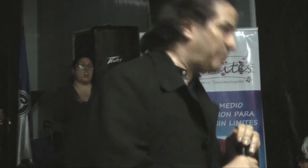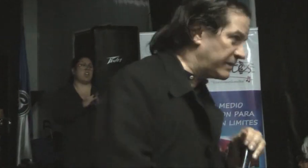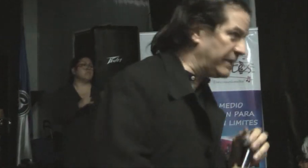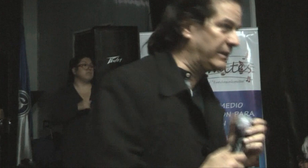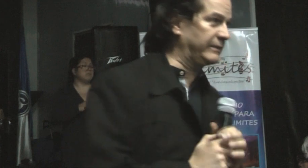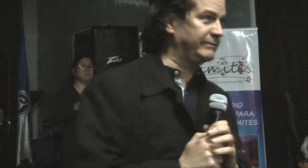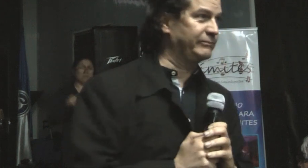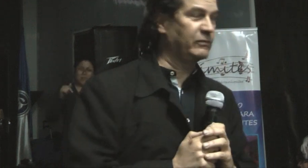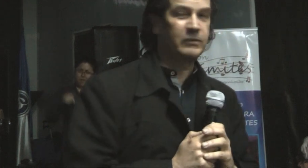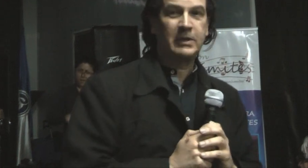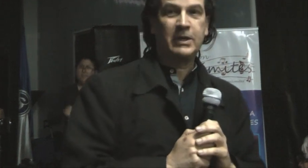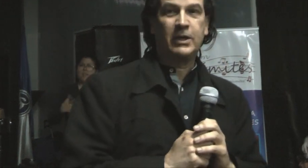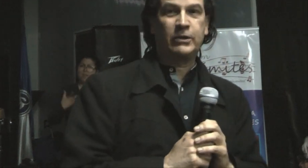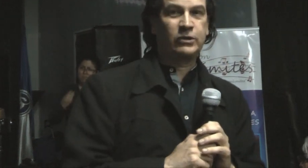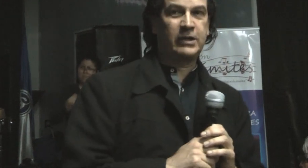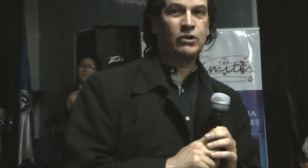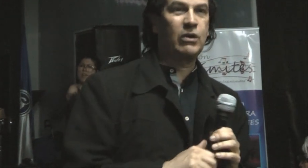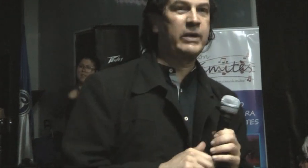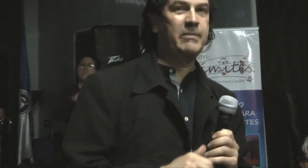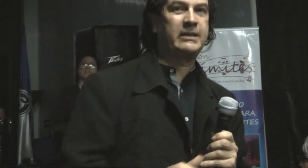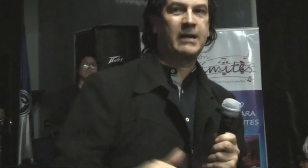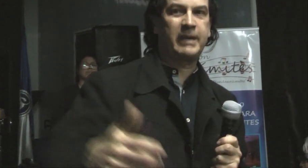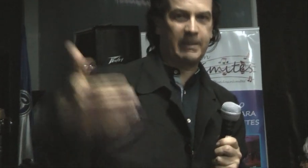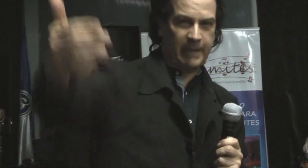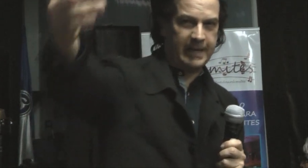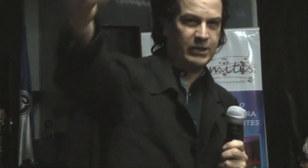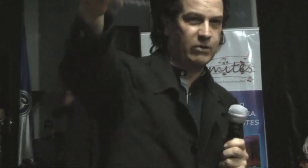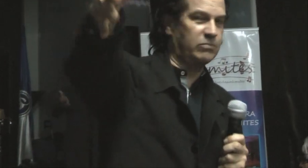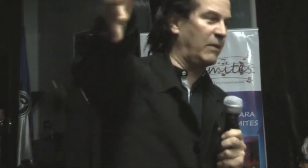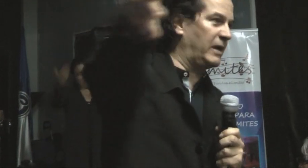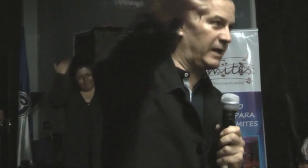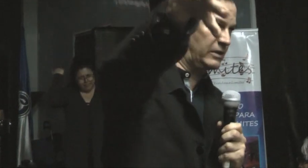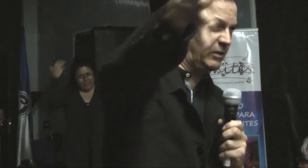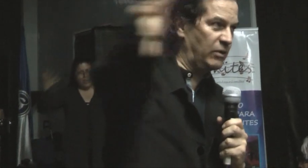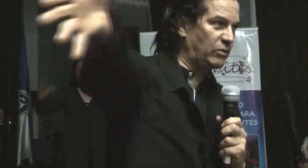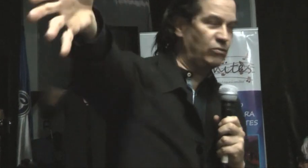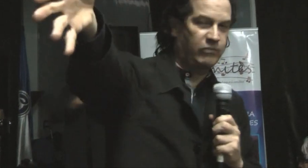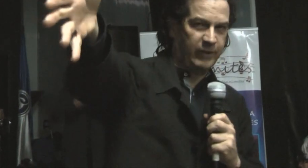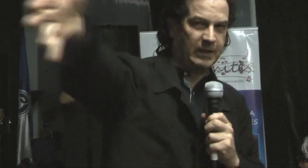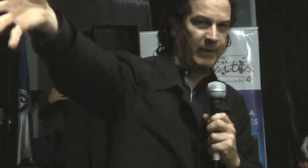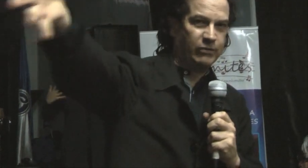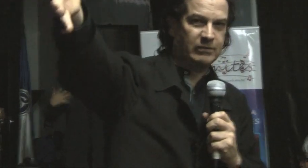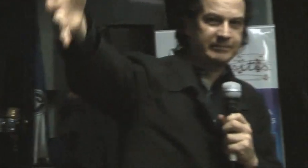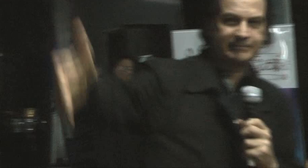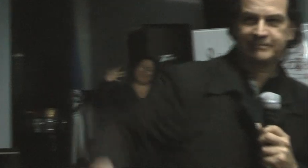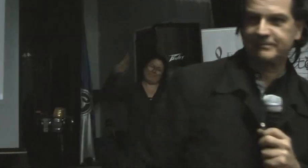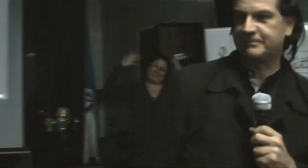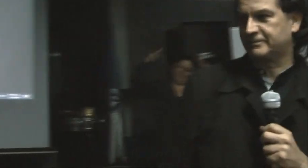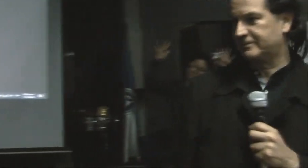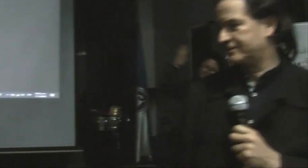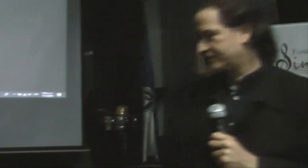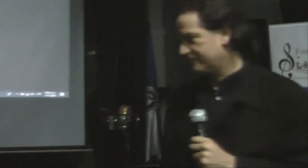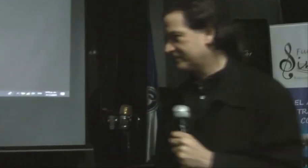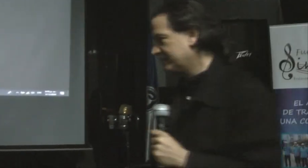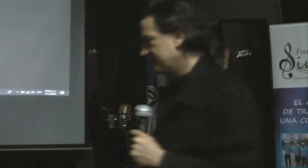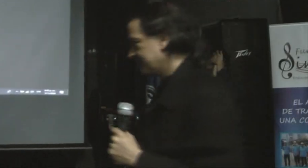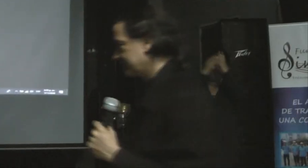y aquí están presentes. Entonces yo los voy a invitar, vengan para acá chicos, vamos a recibirlos con un fuerte aplauso.